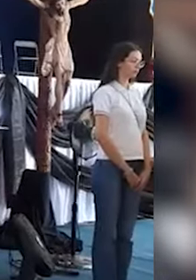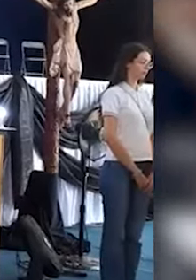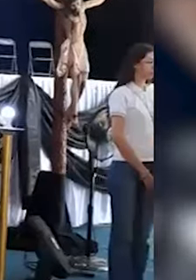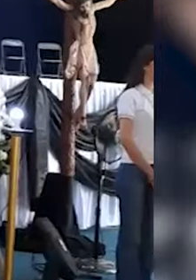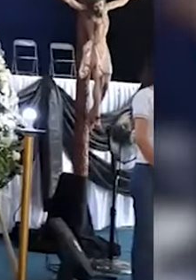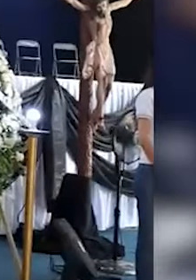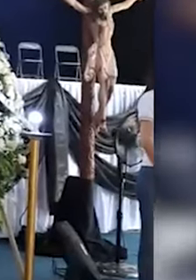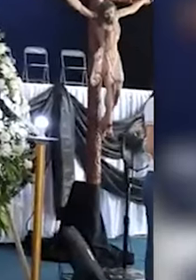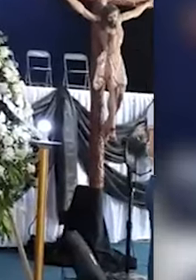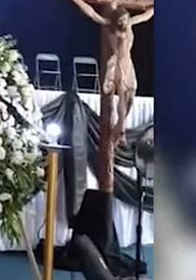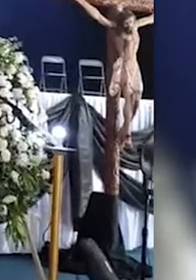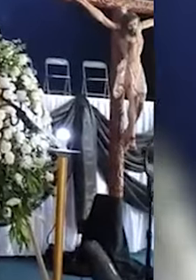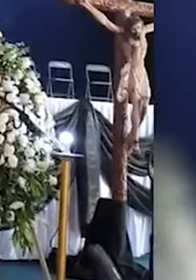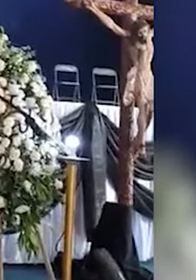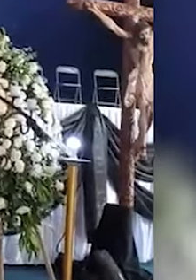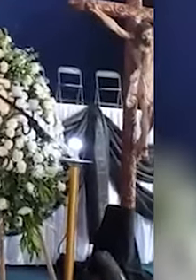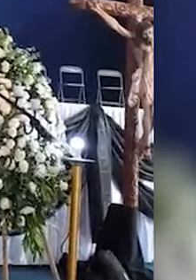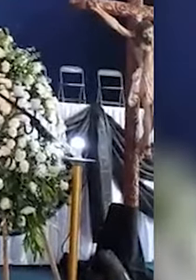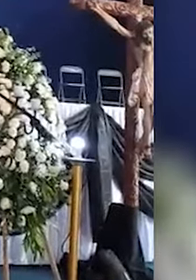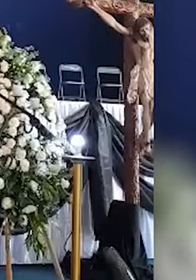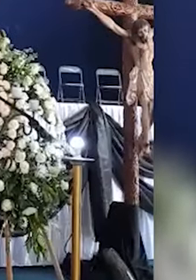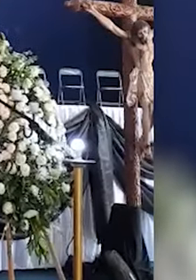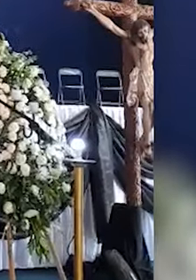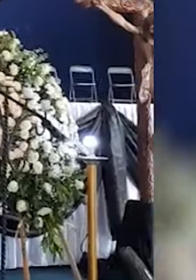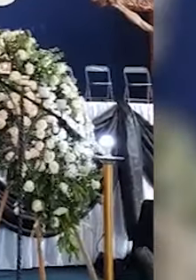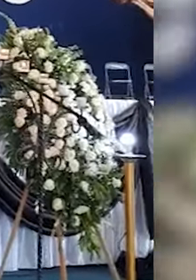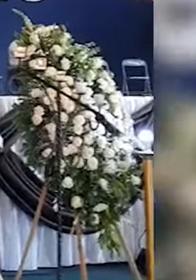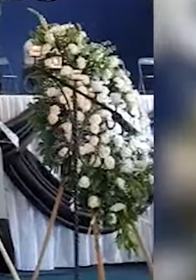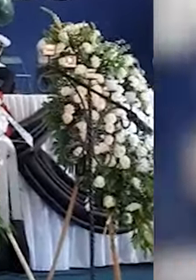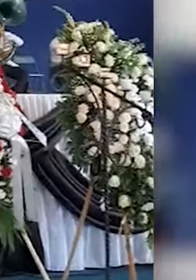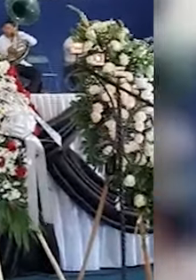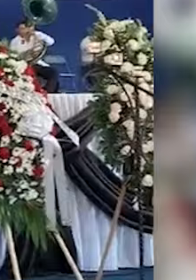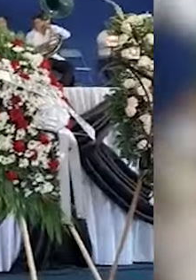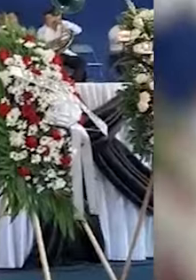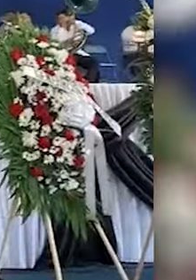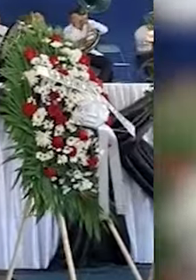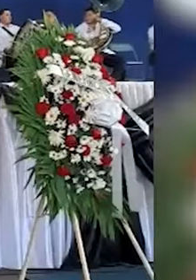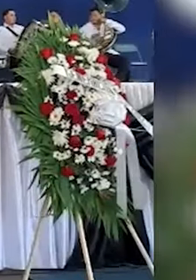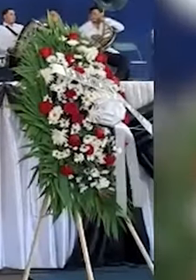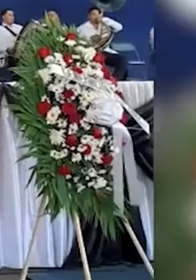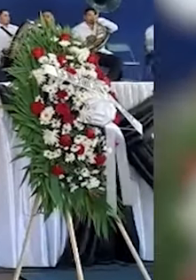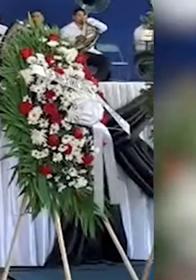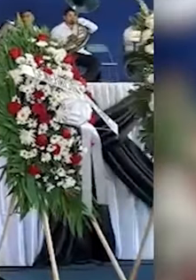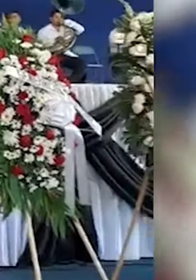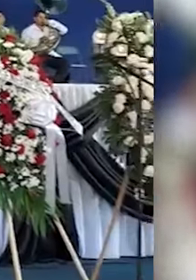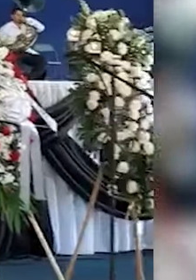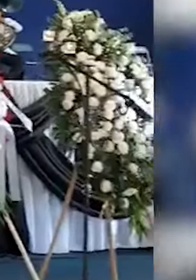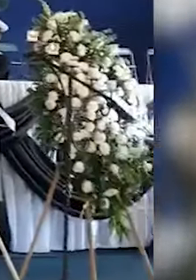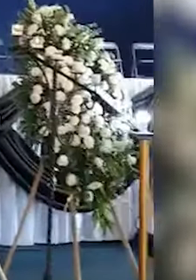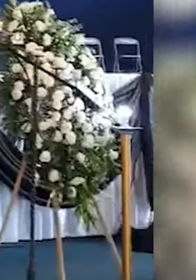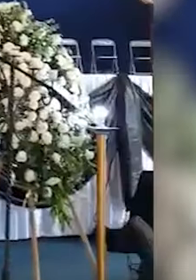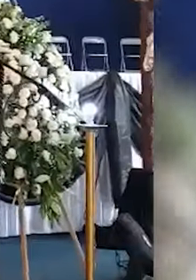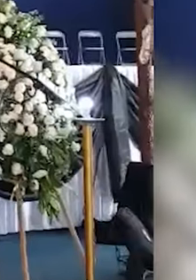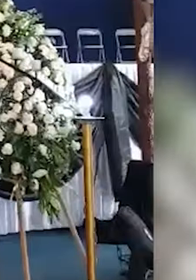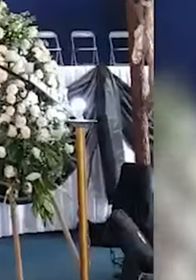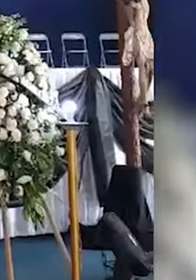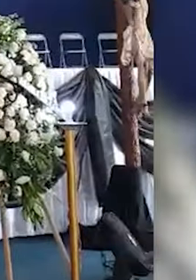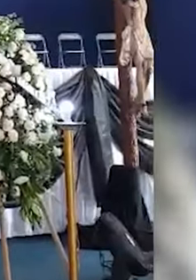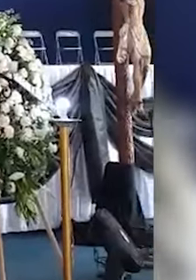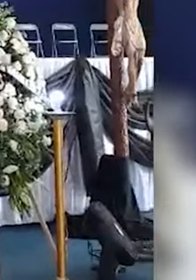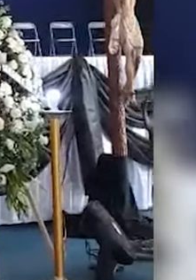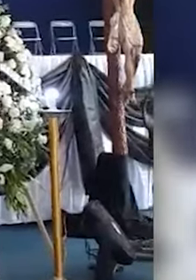invitamos a reflexionar sobre el impacto que tuvo él en muchas vidas y las generaciones que moldeó durante su larga